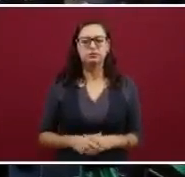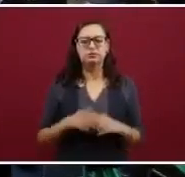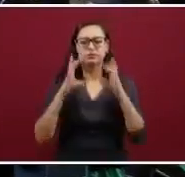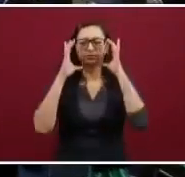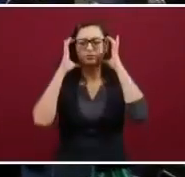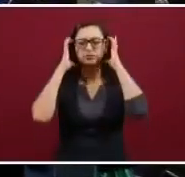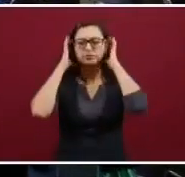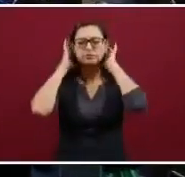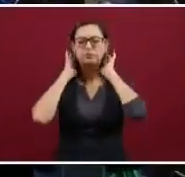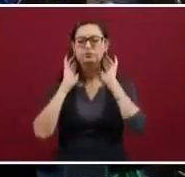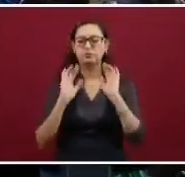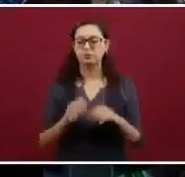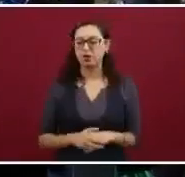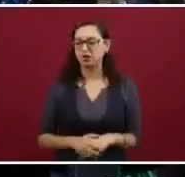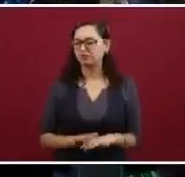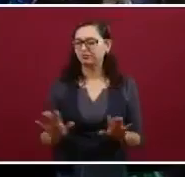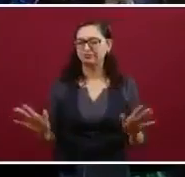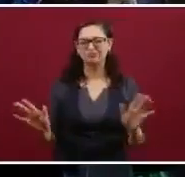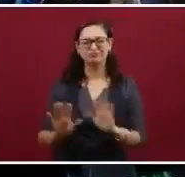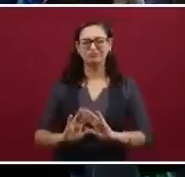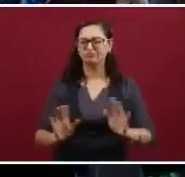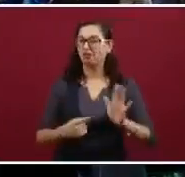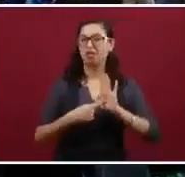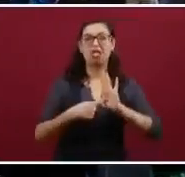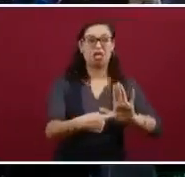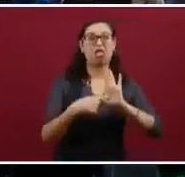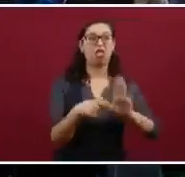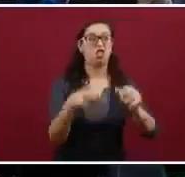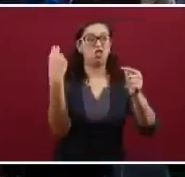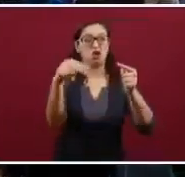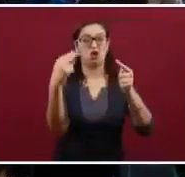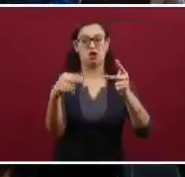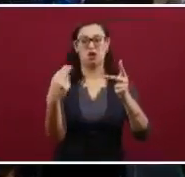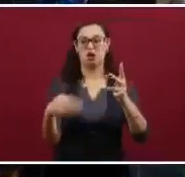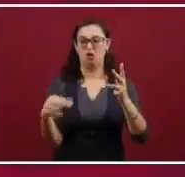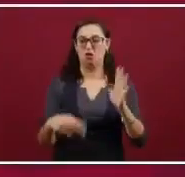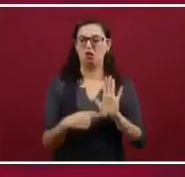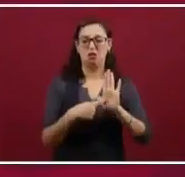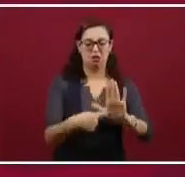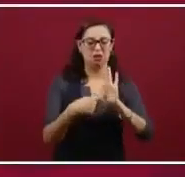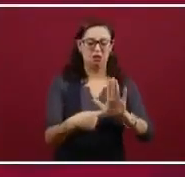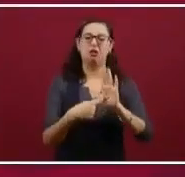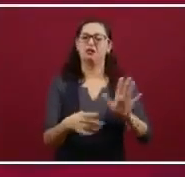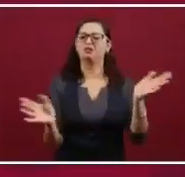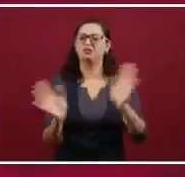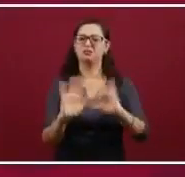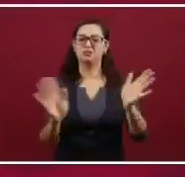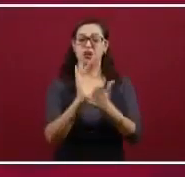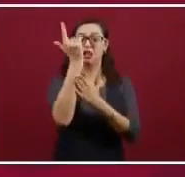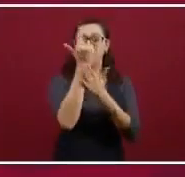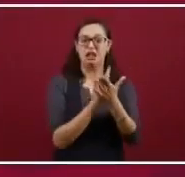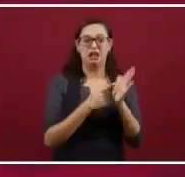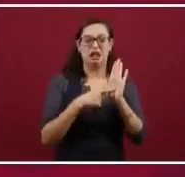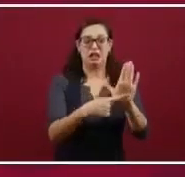Sí, pero no vamos a exponerlos así, ya ven, luego lo que ocasionan las listas.